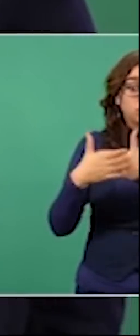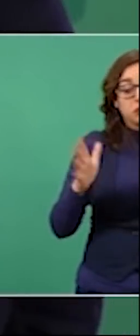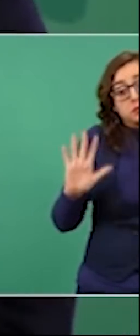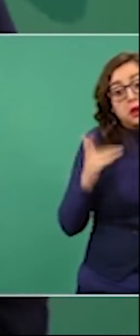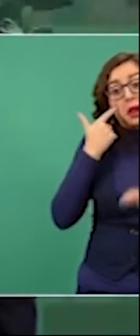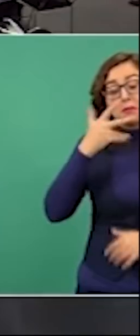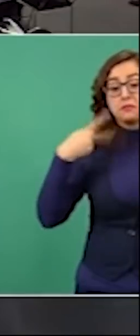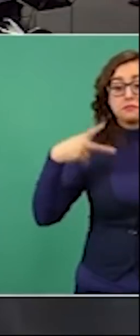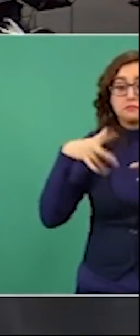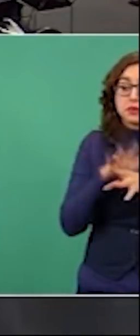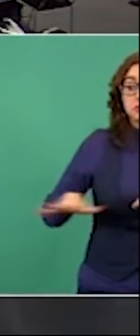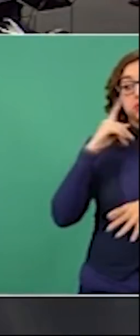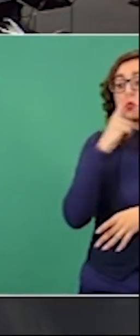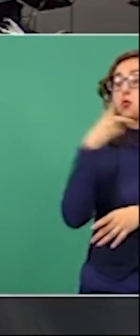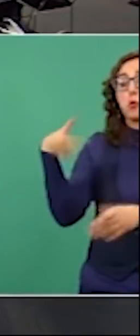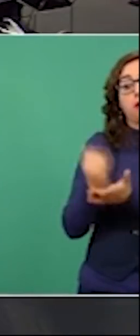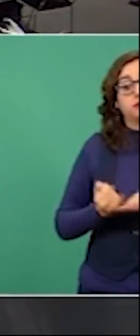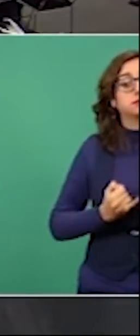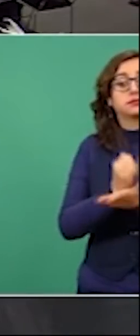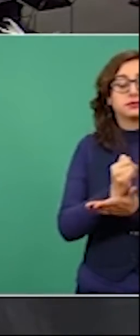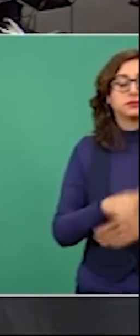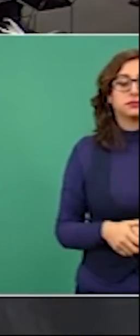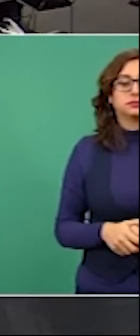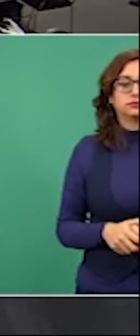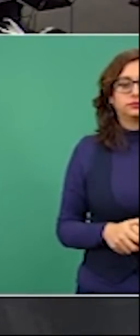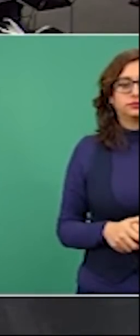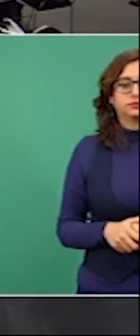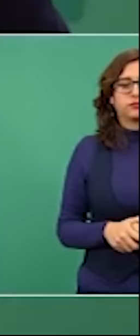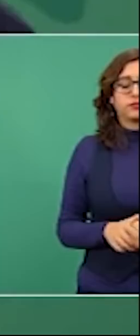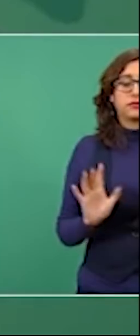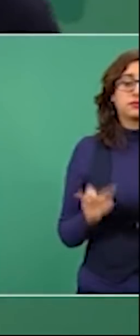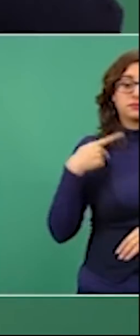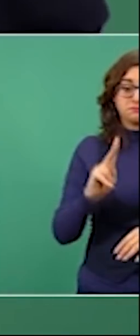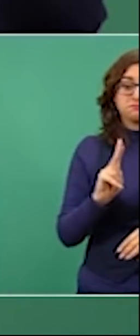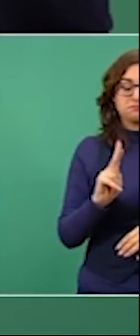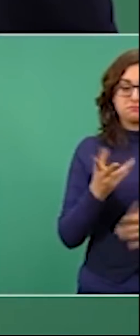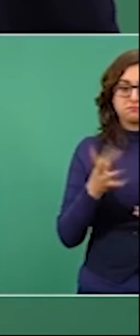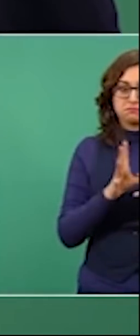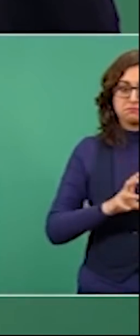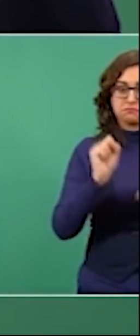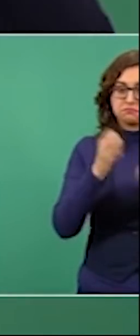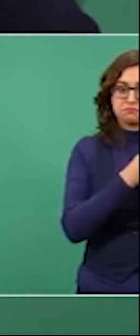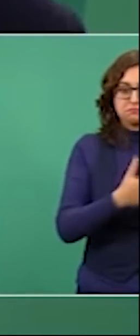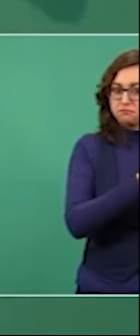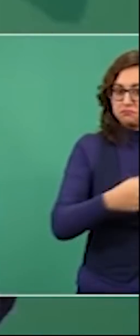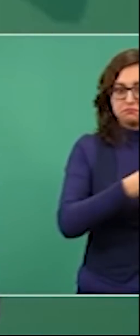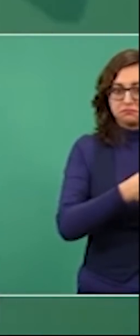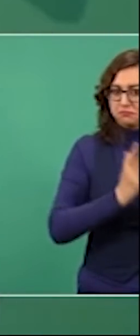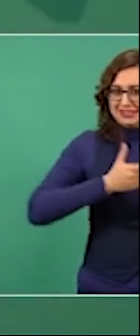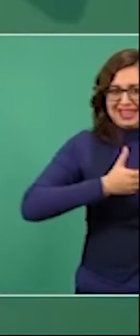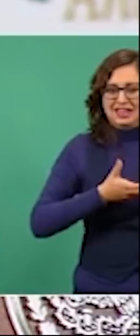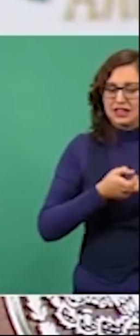puede decidirlo, ¿no? Claro. Y queda de todas maneras vigente el principio, que es muy